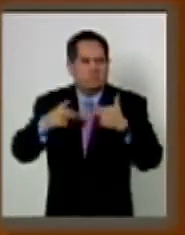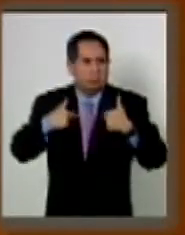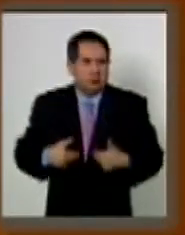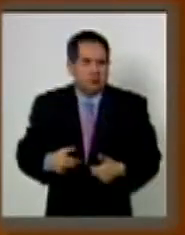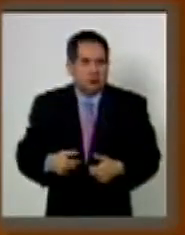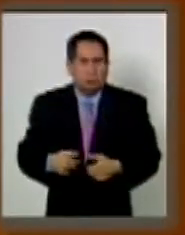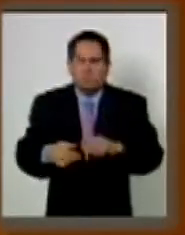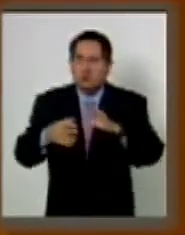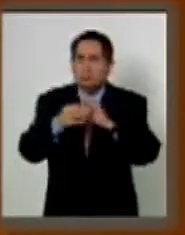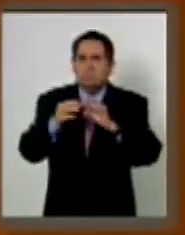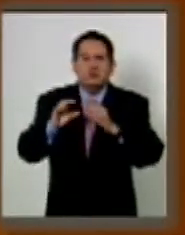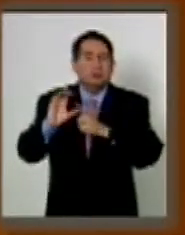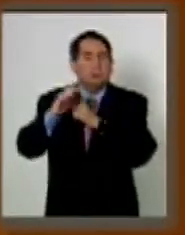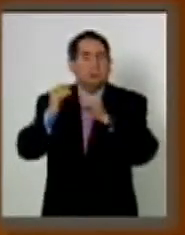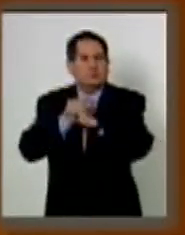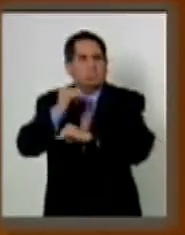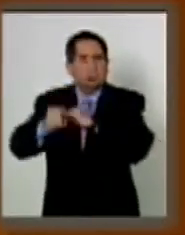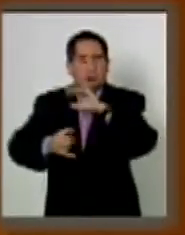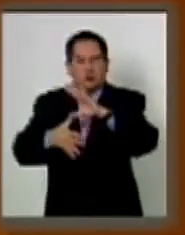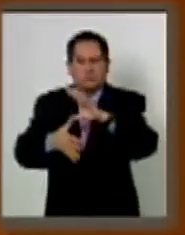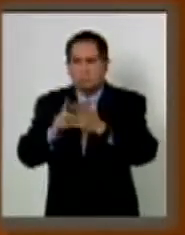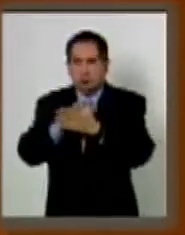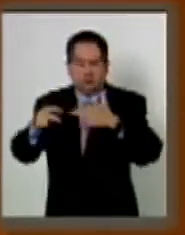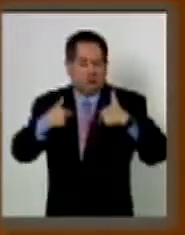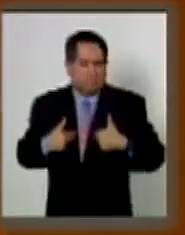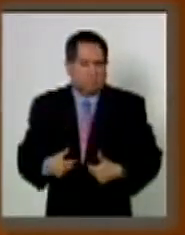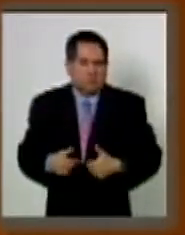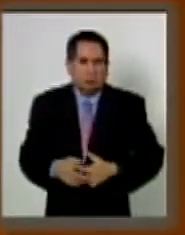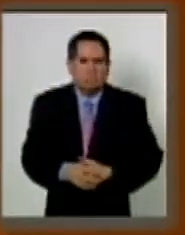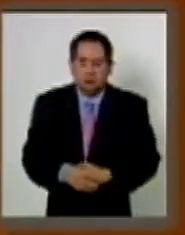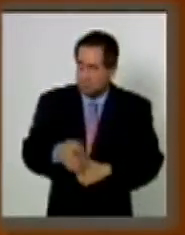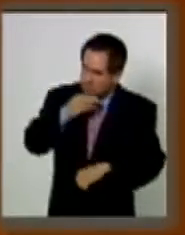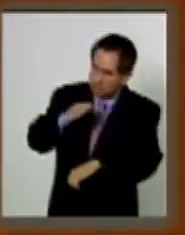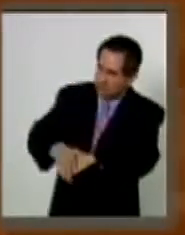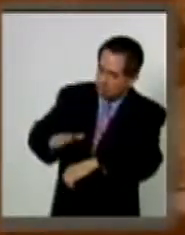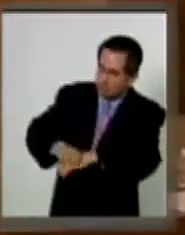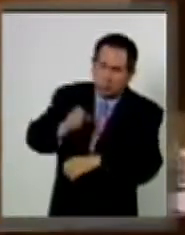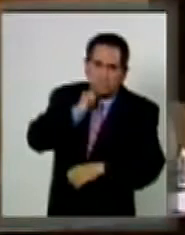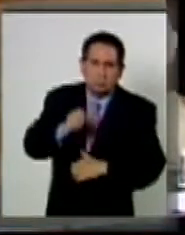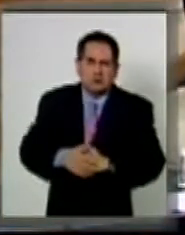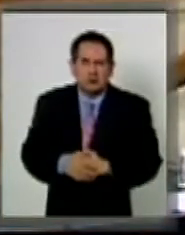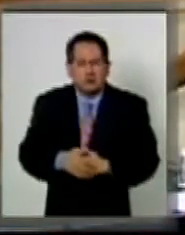de la Comisión Interamericana de los Derechos Humanos. Concluya, señor senador.